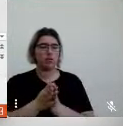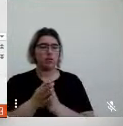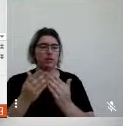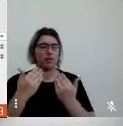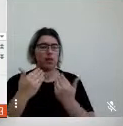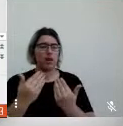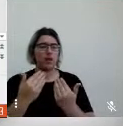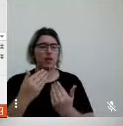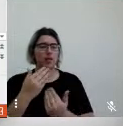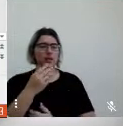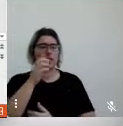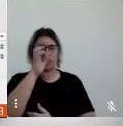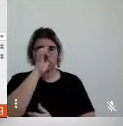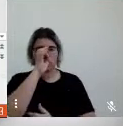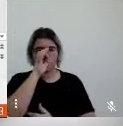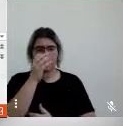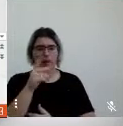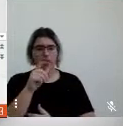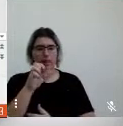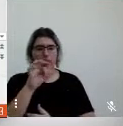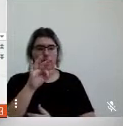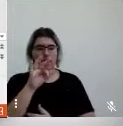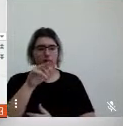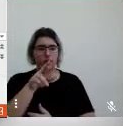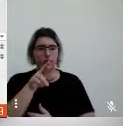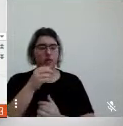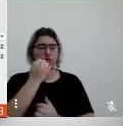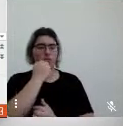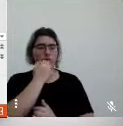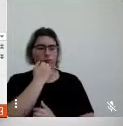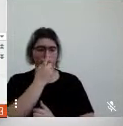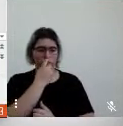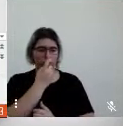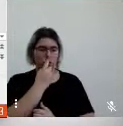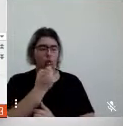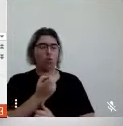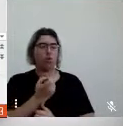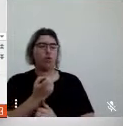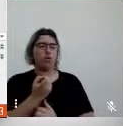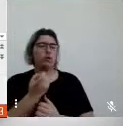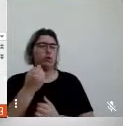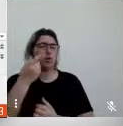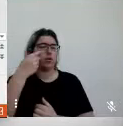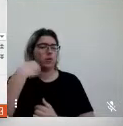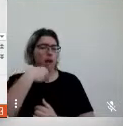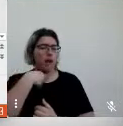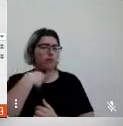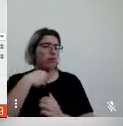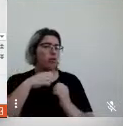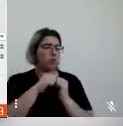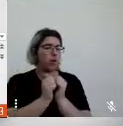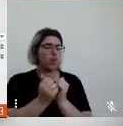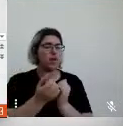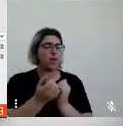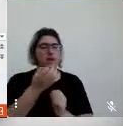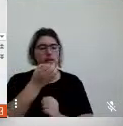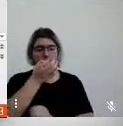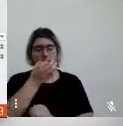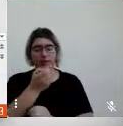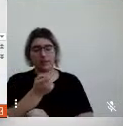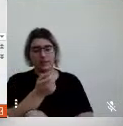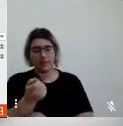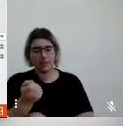kéfir, frutos rojos, pavo, nueces, avena, semillas de chía, de lino, de sésamo y con el